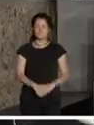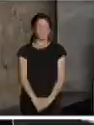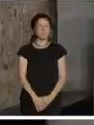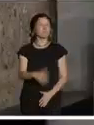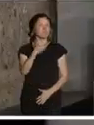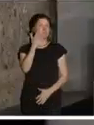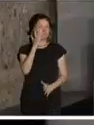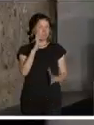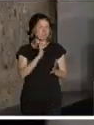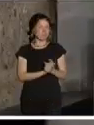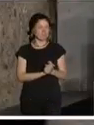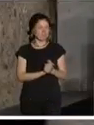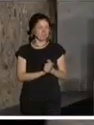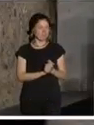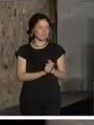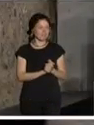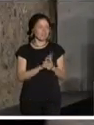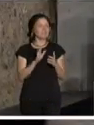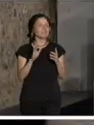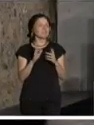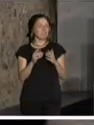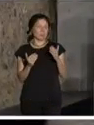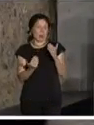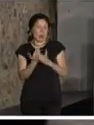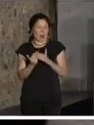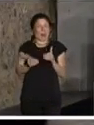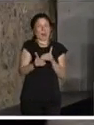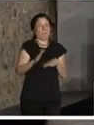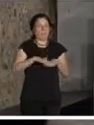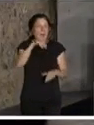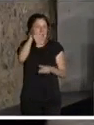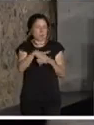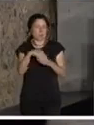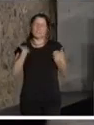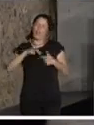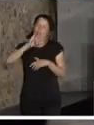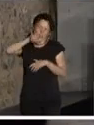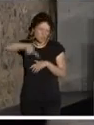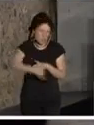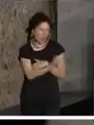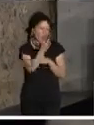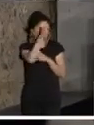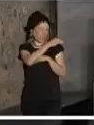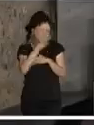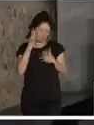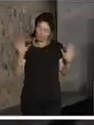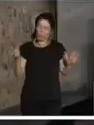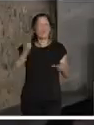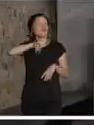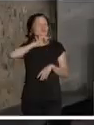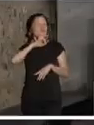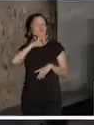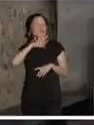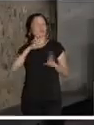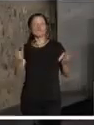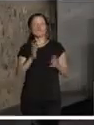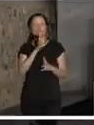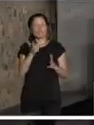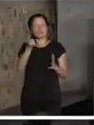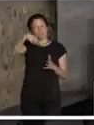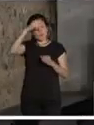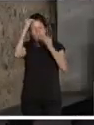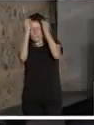veréis quedan muy pocos días para la jornada electoral estamos cansados estamos cansadas pero Estamos contentos porque